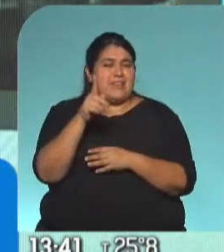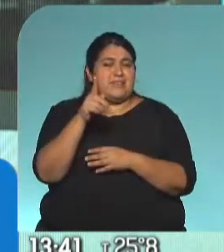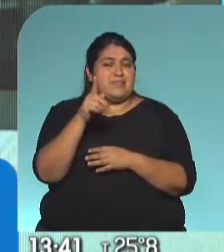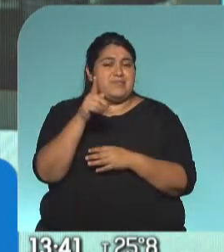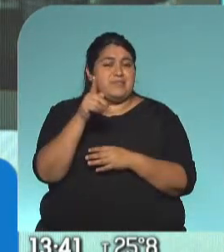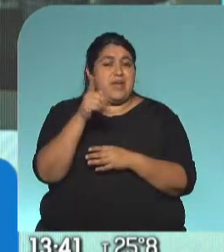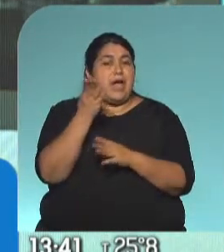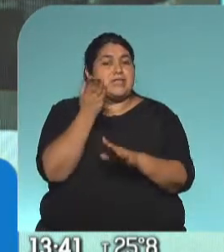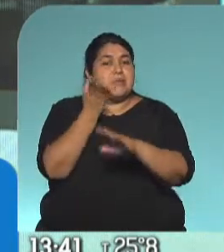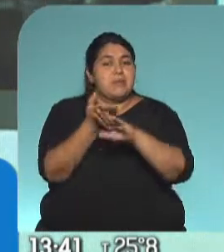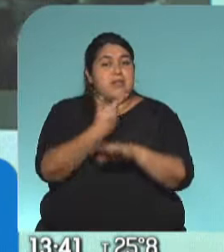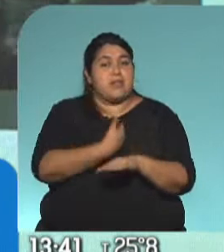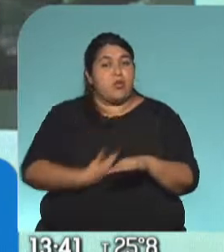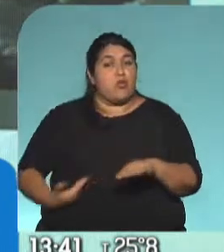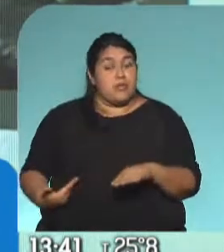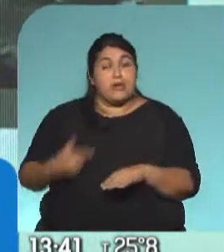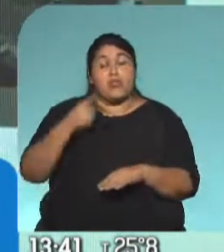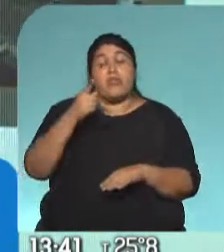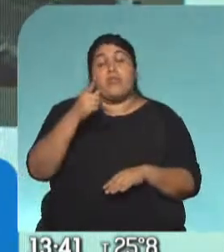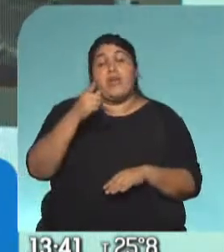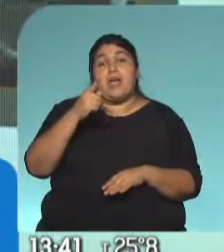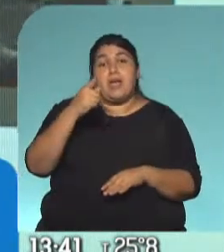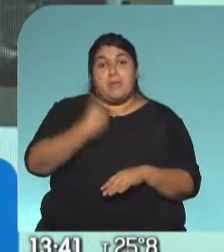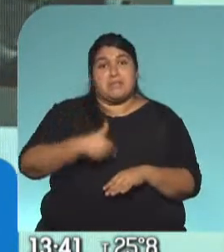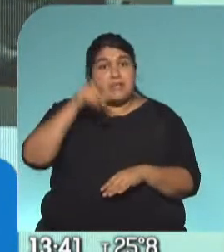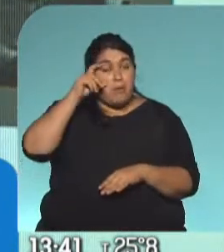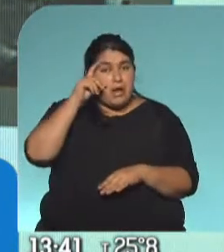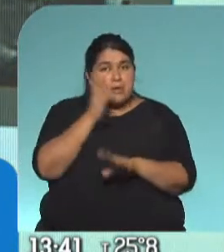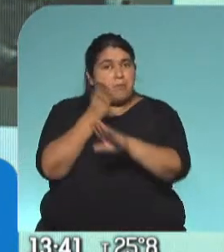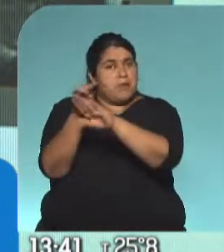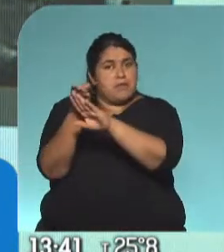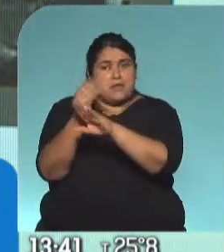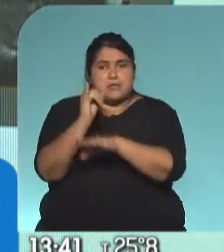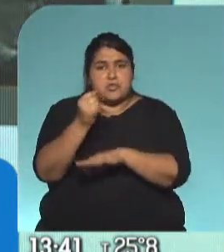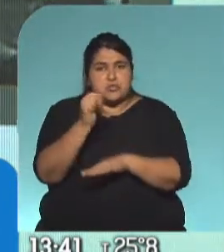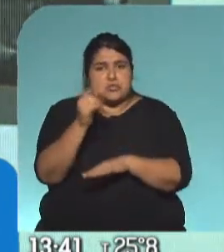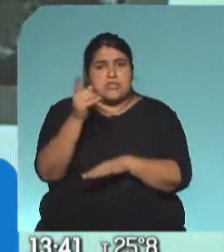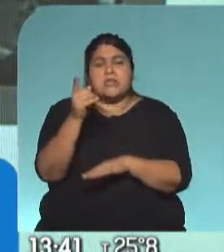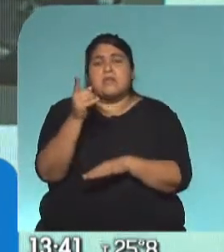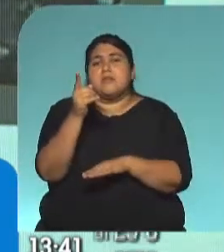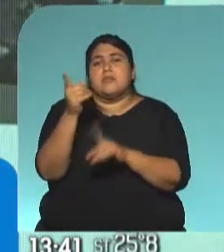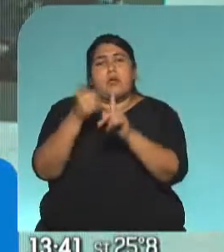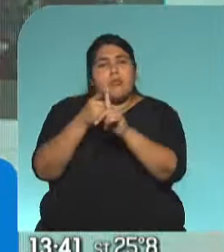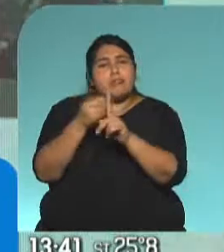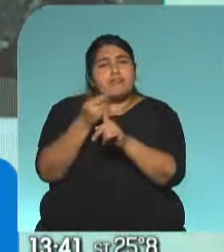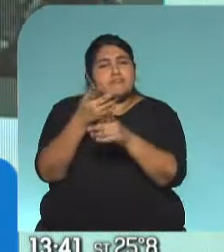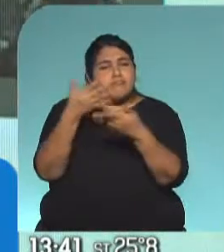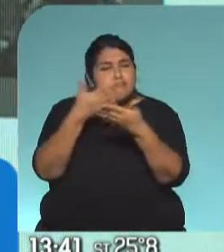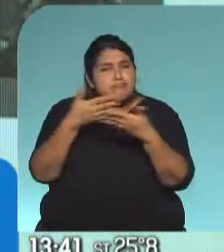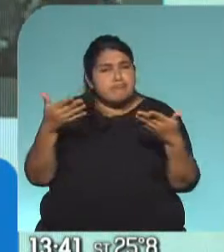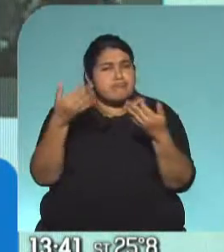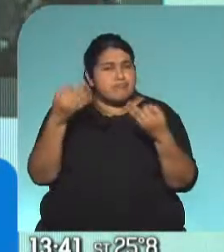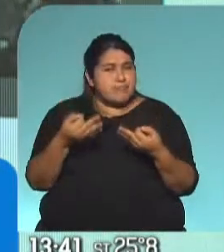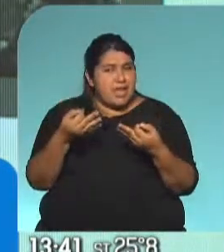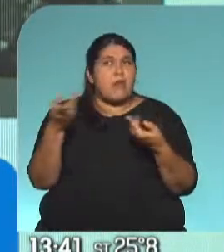le está pidiendo el gobierno de Biden para volver a tener un tipo de relación más amena con, no diría